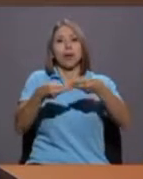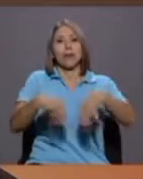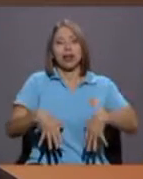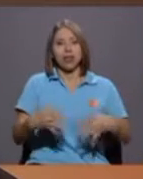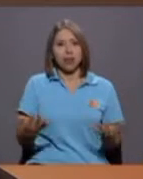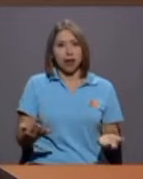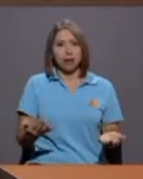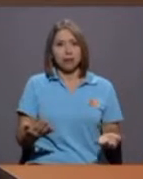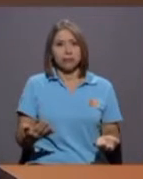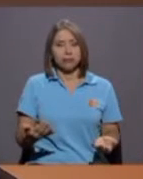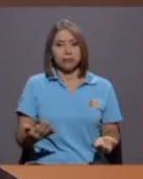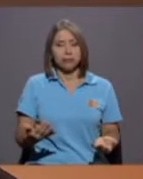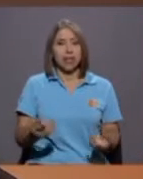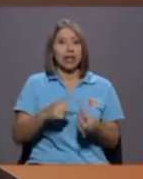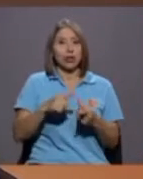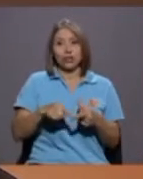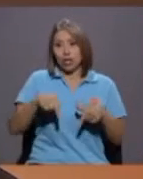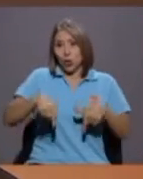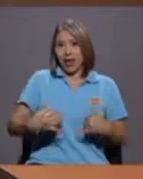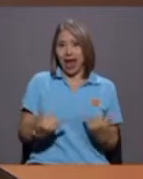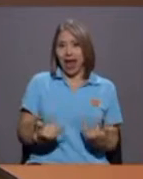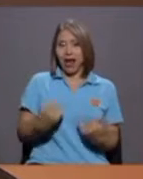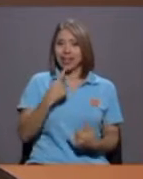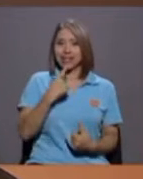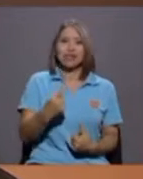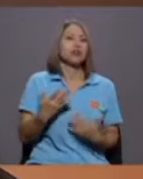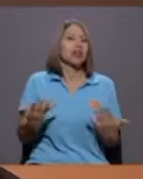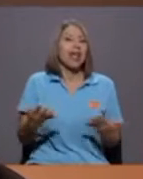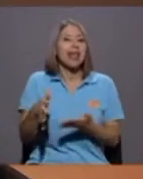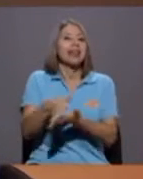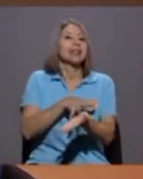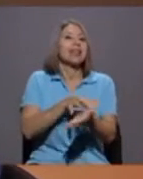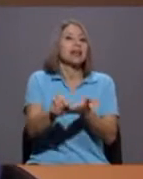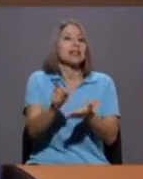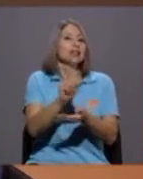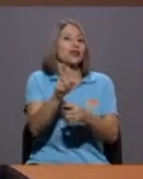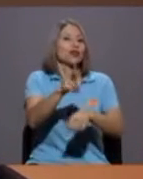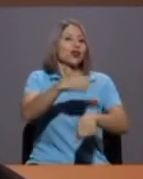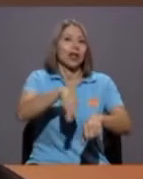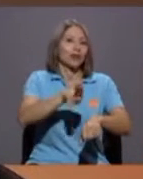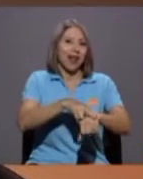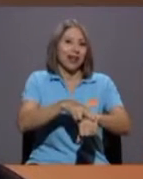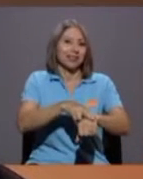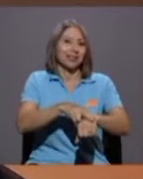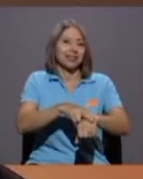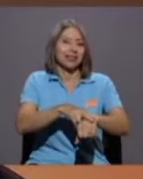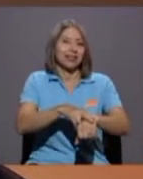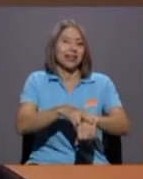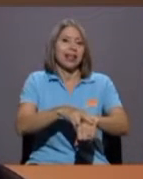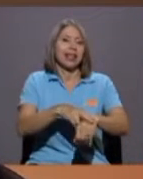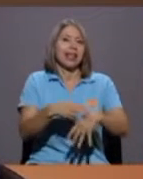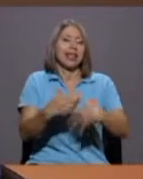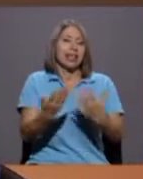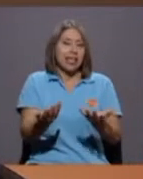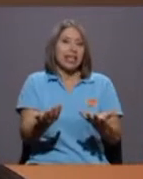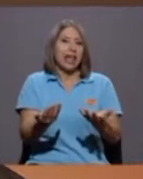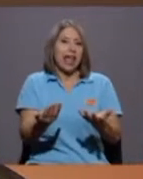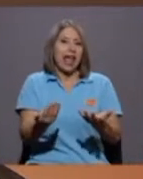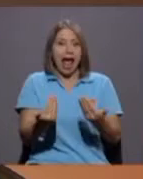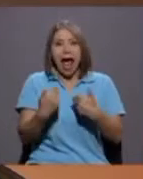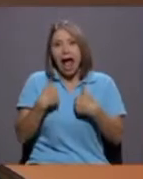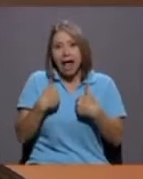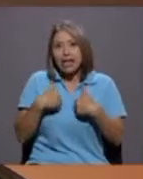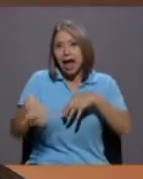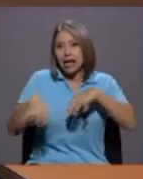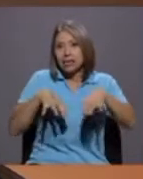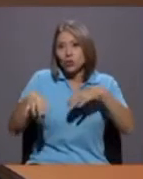que lo que hoy en día decimos es que los desastres no son naturales y que hay